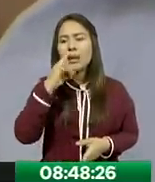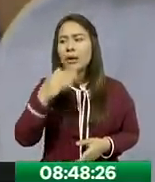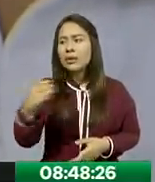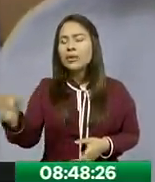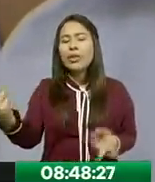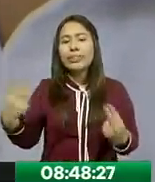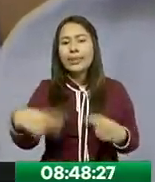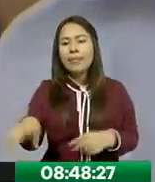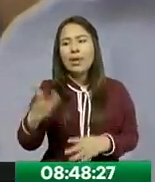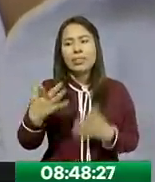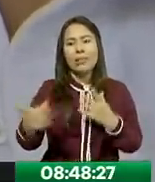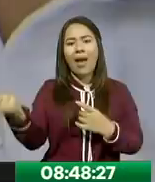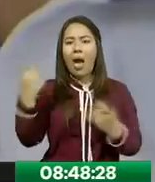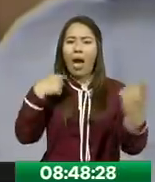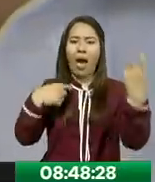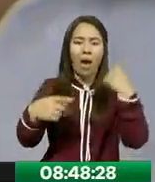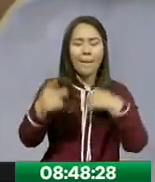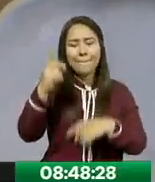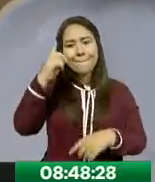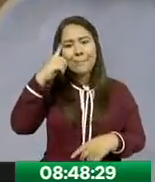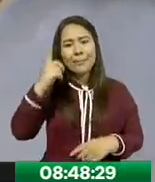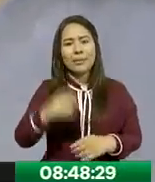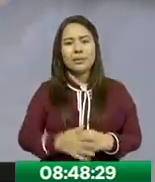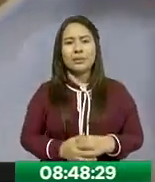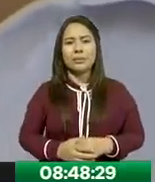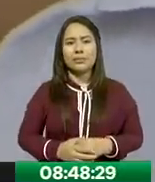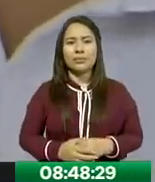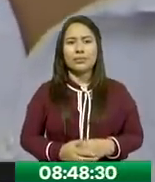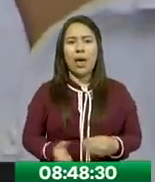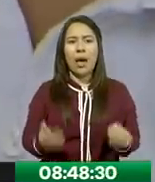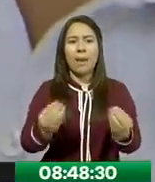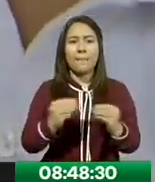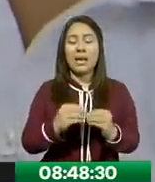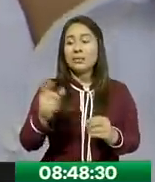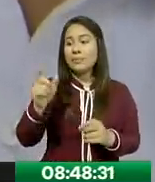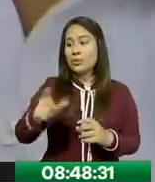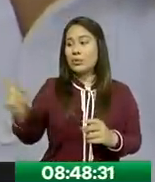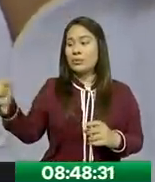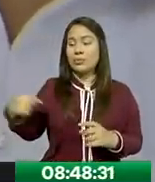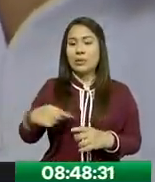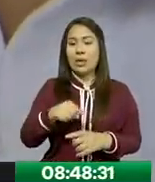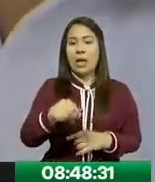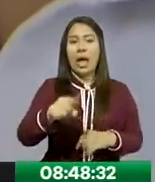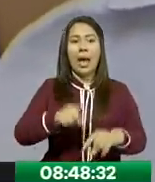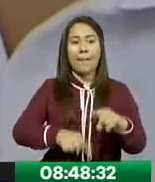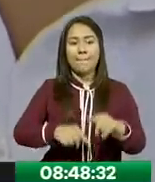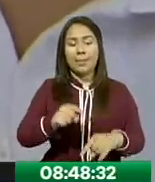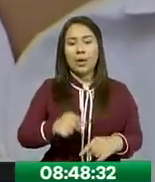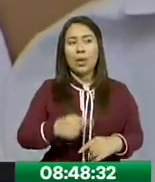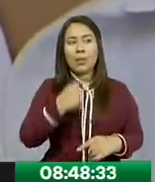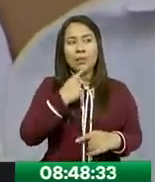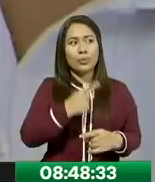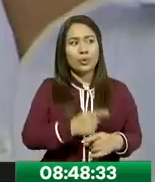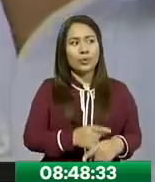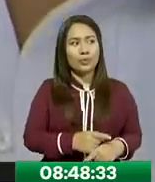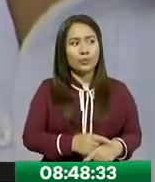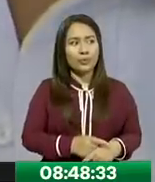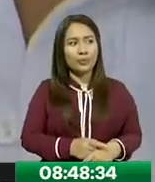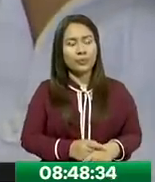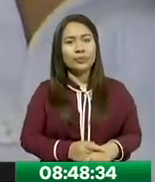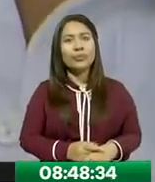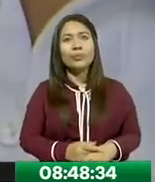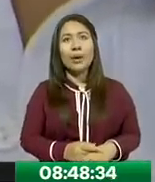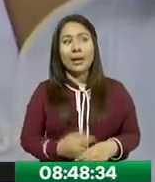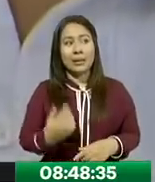bulla, él pensó que venían otros clientes, qué sé yo, o amigos míos, entonces por eso es que él se fue. Afortunadamente